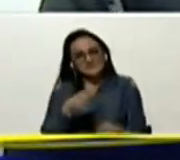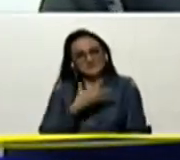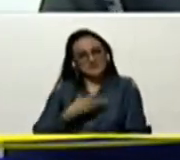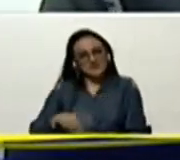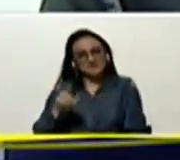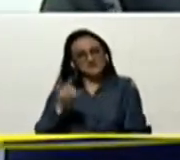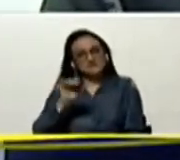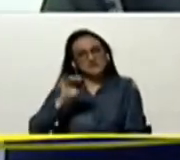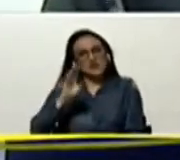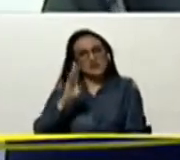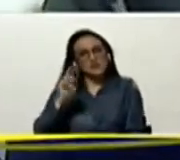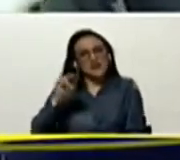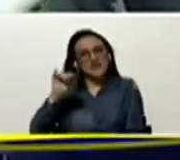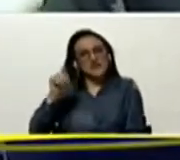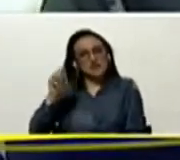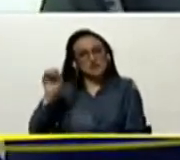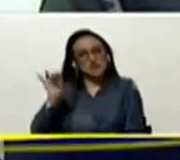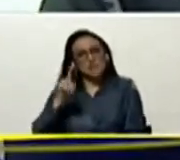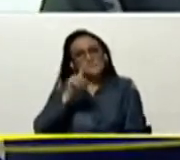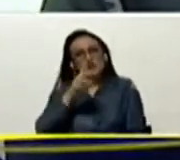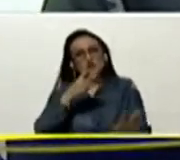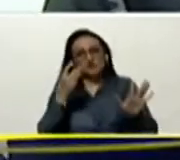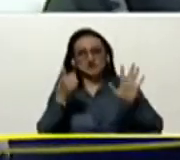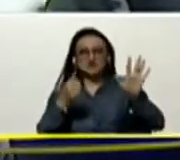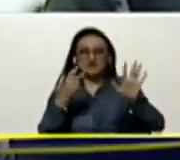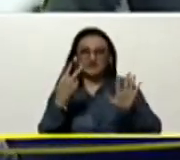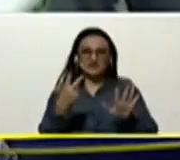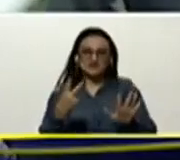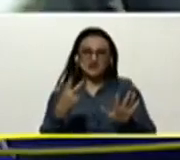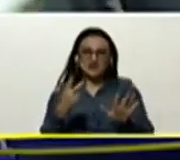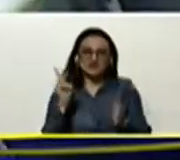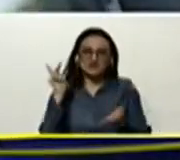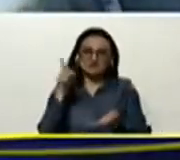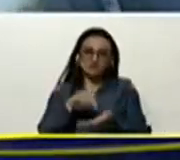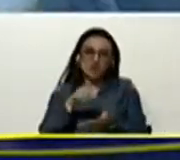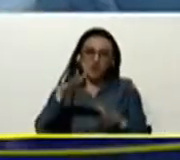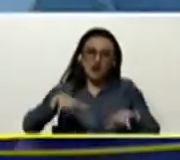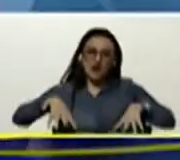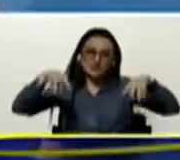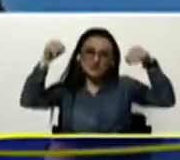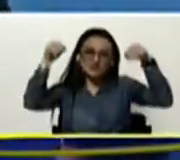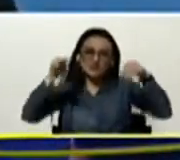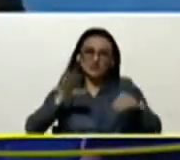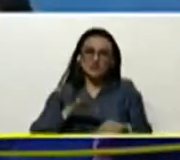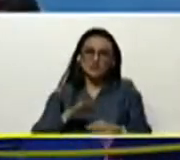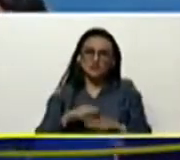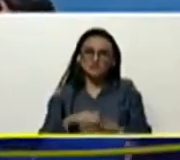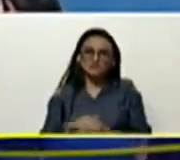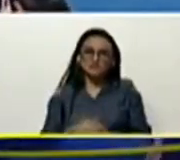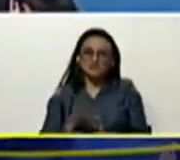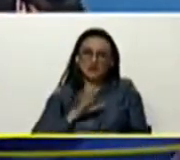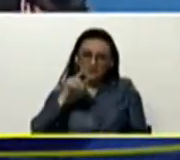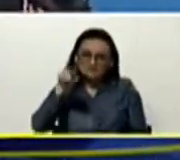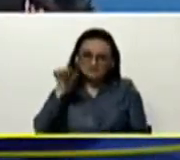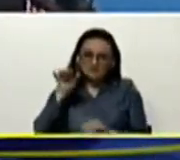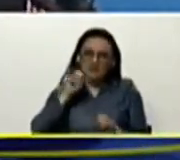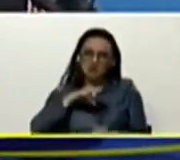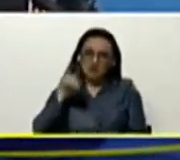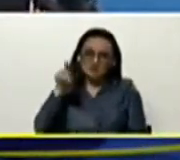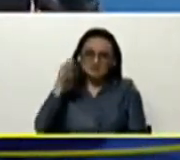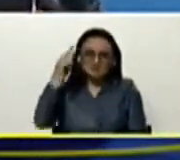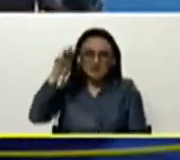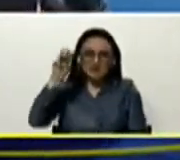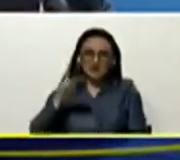en 1867 a la ciudad y pasó por los castillos de los muros de Chapultepec, que era